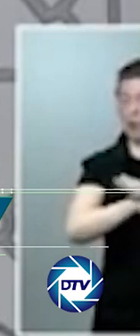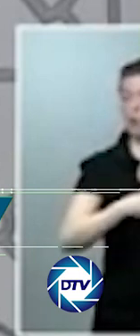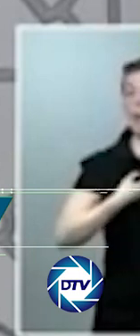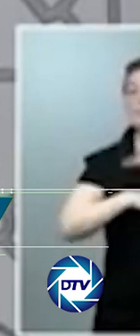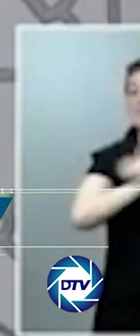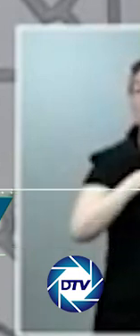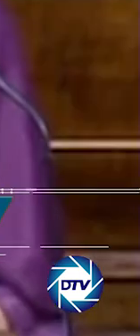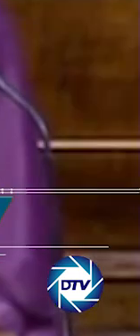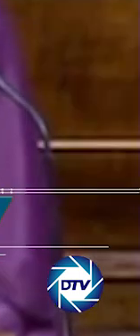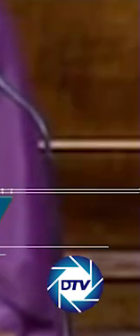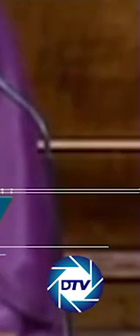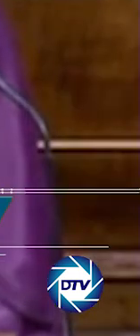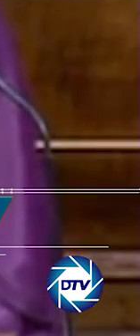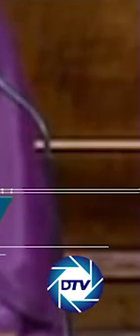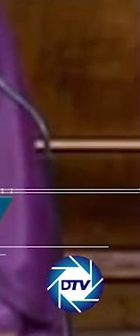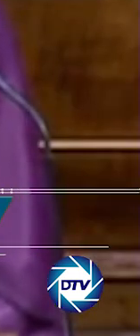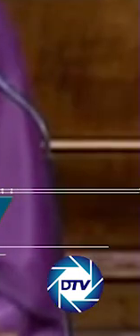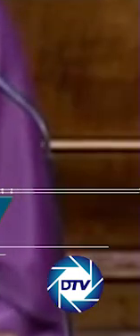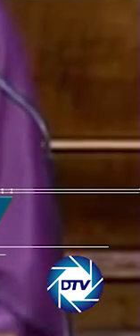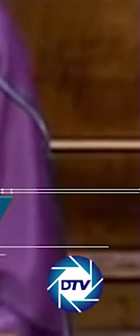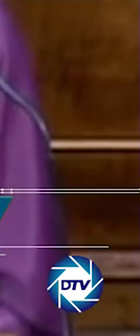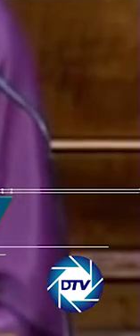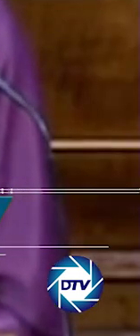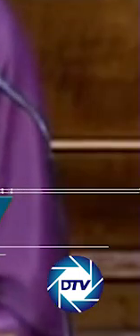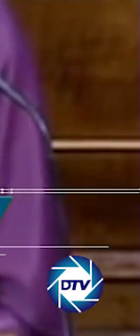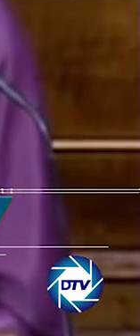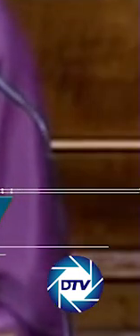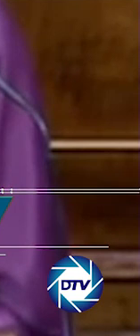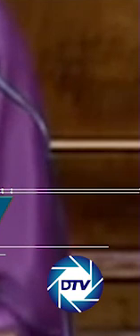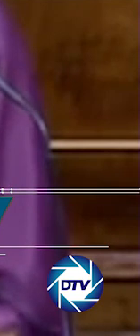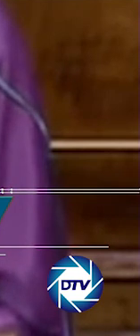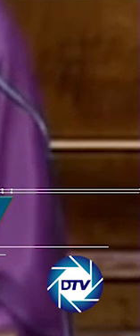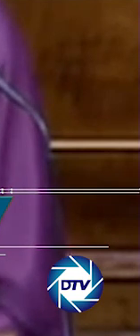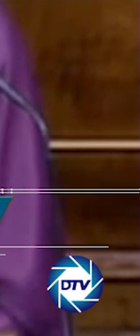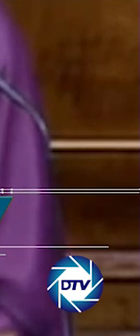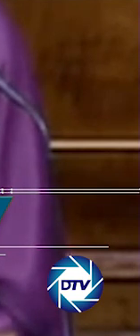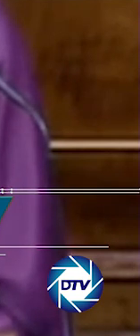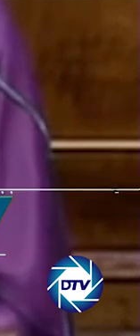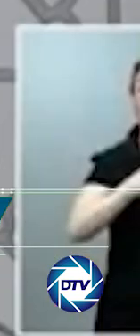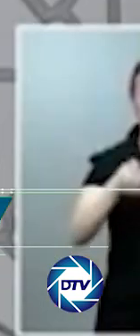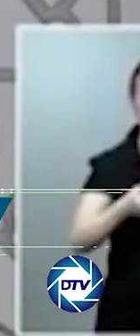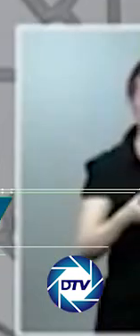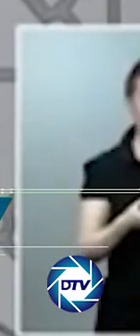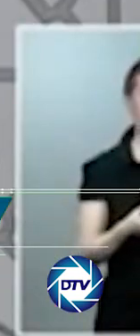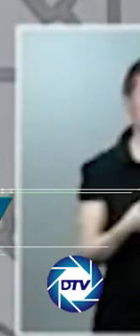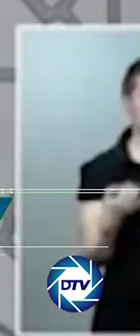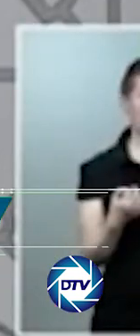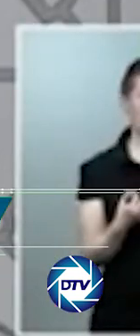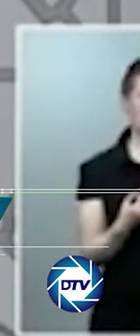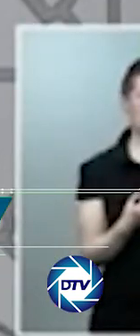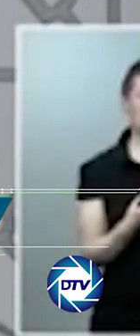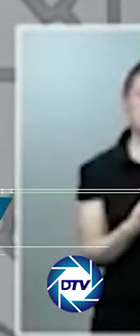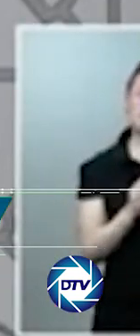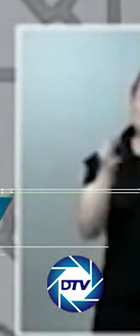de lo esperado, sino que eso también significa, por ejemplo, que vamos a tener mucho más paro del esperado y que en clave fiscal, que es lo que estabas comentando, vamos